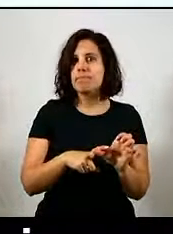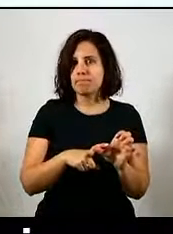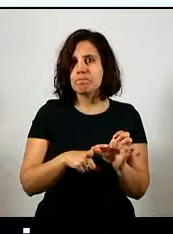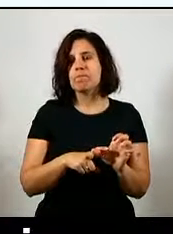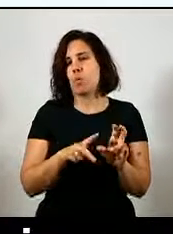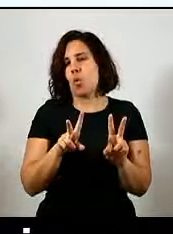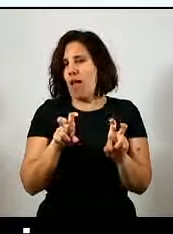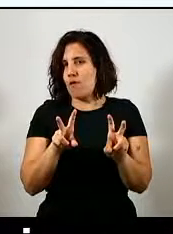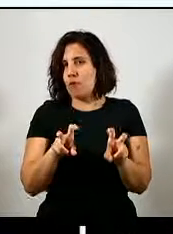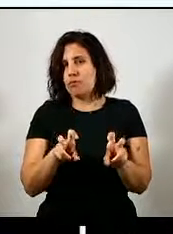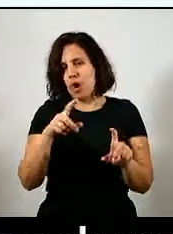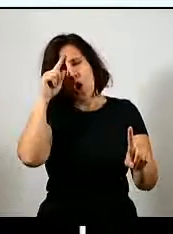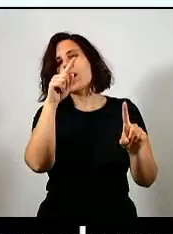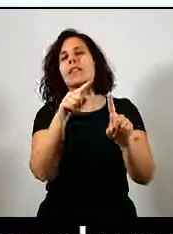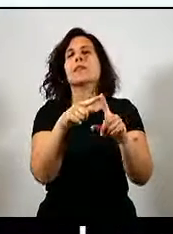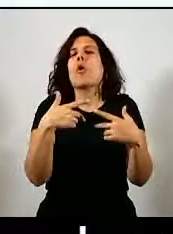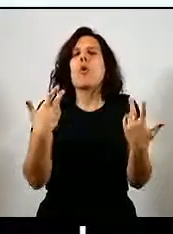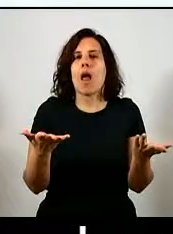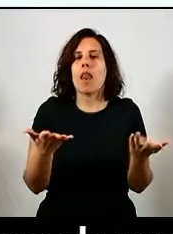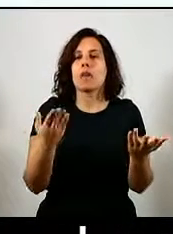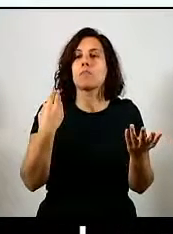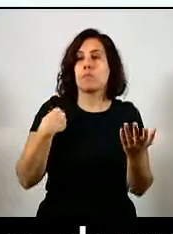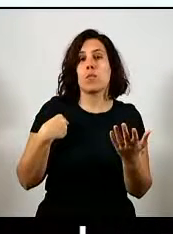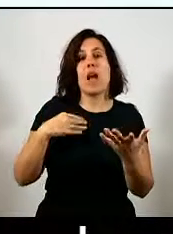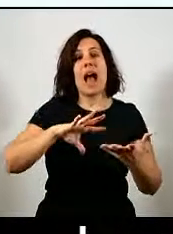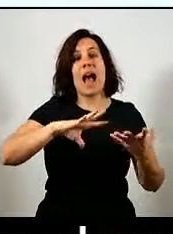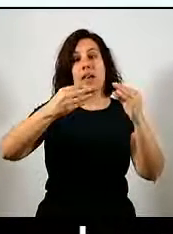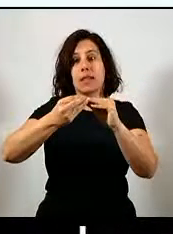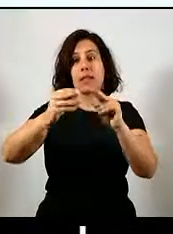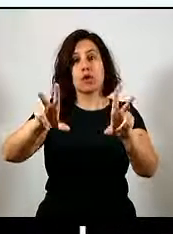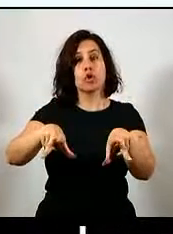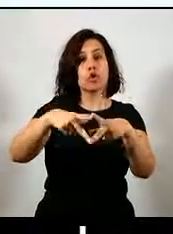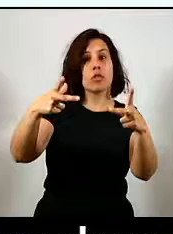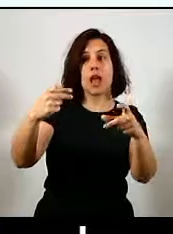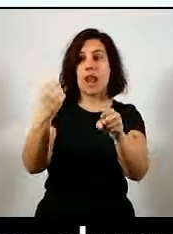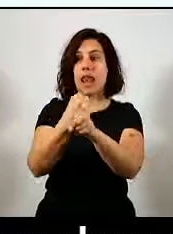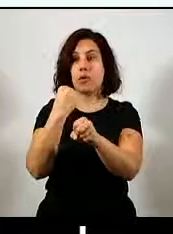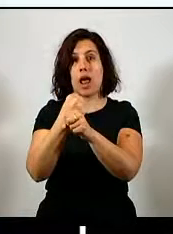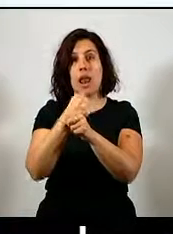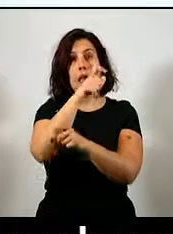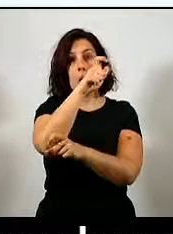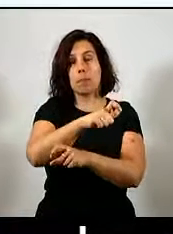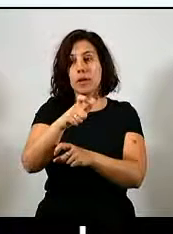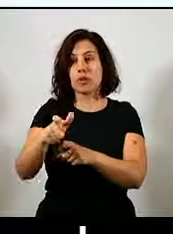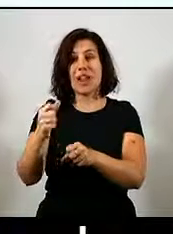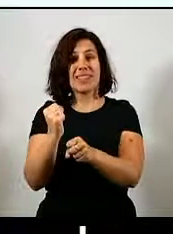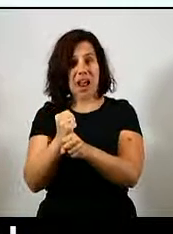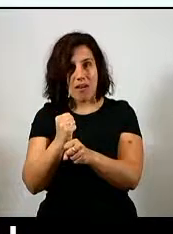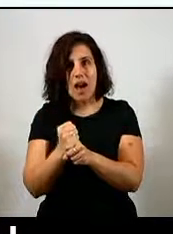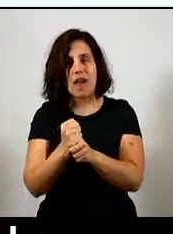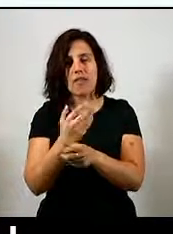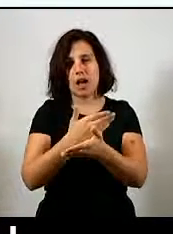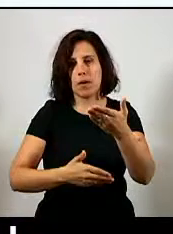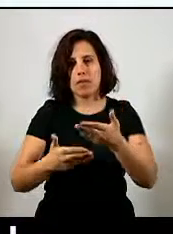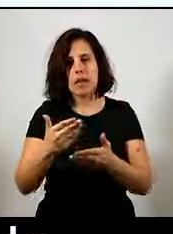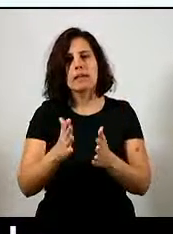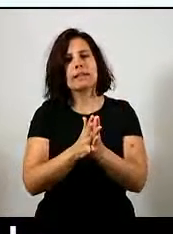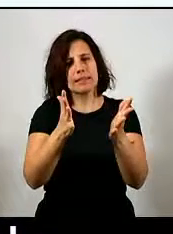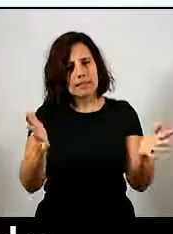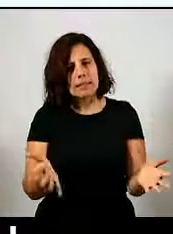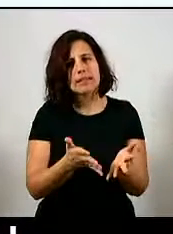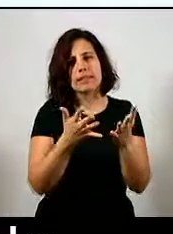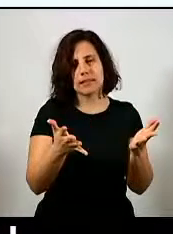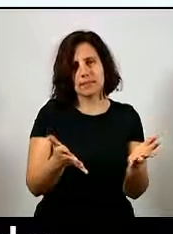su finalidad es fomentar la adaptación social y laboral de personas trabajadoras con discapacidad con especiales